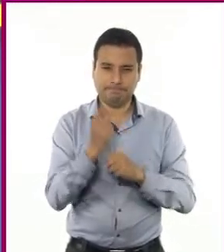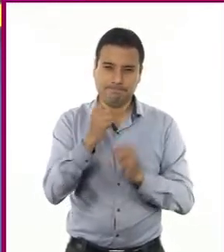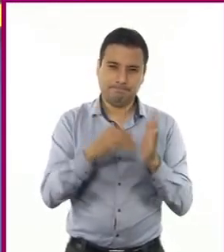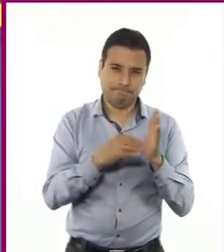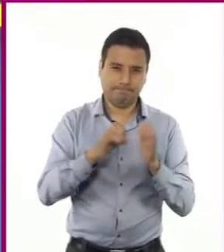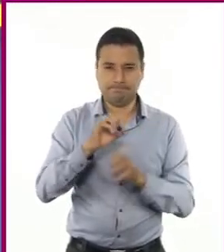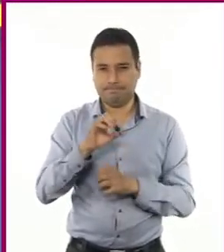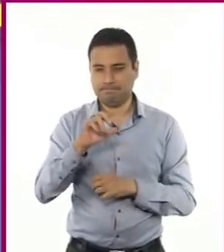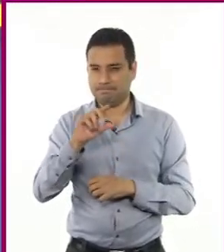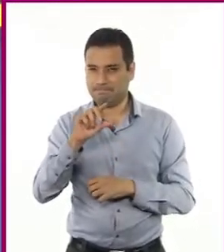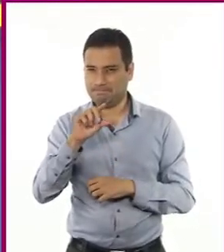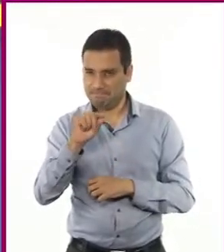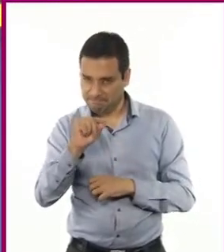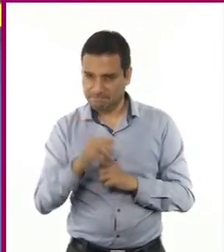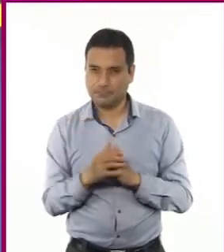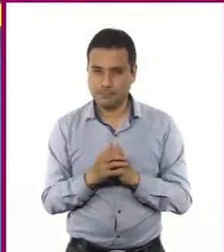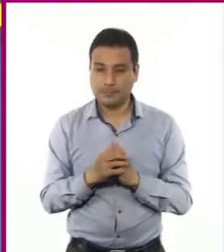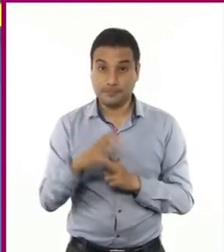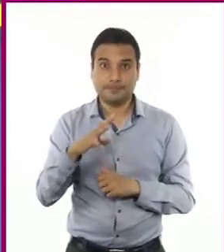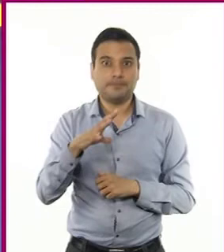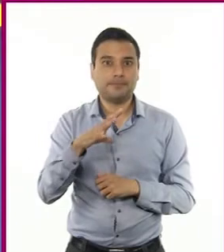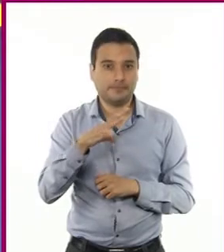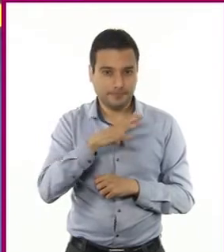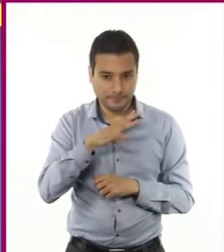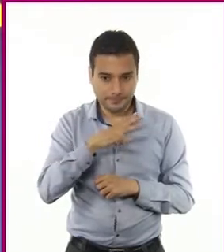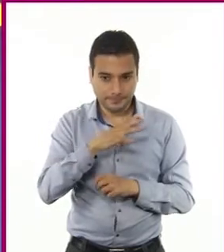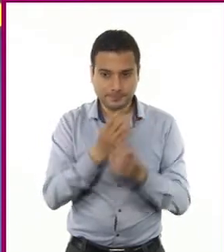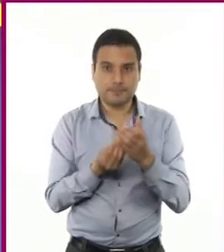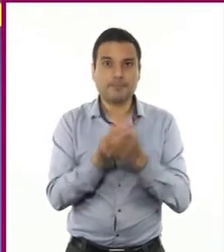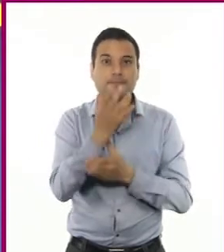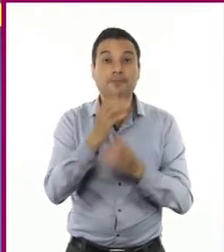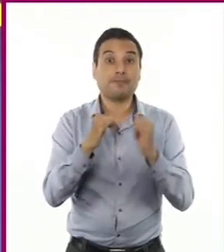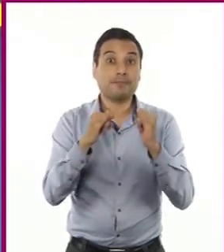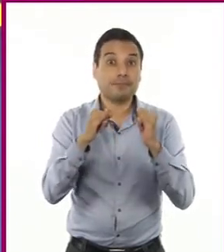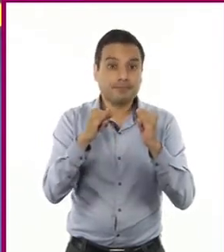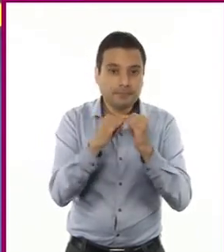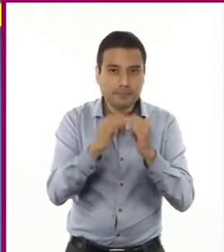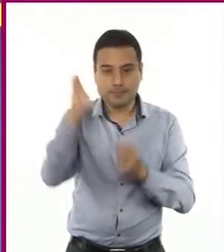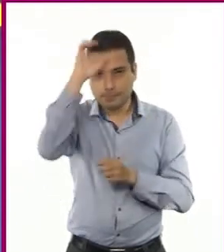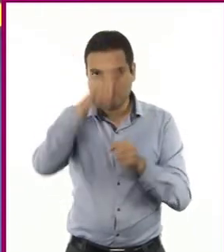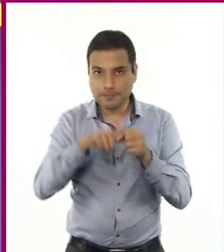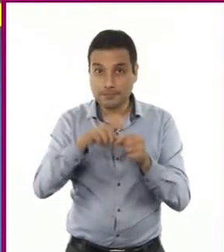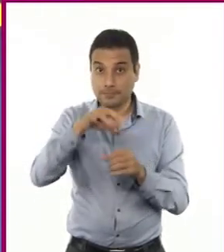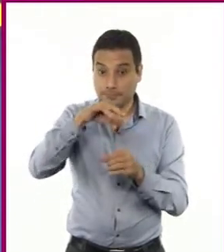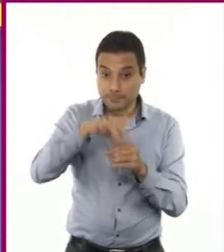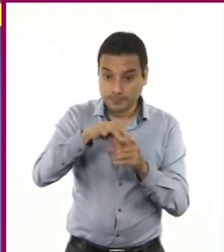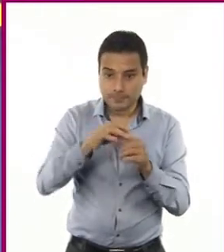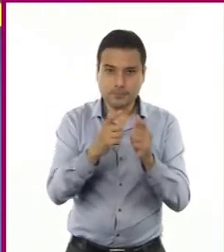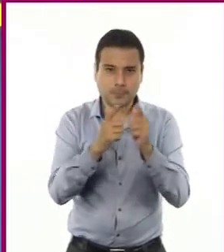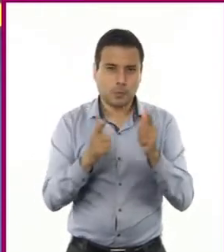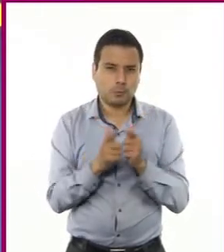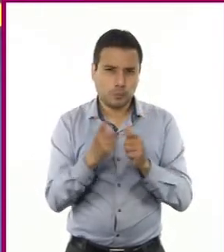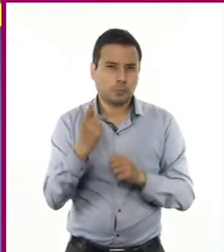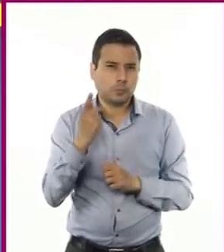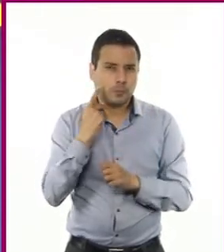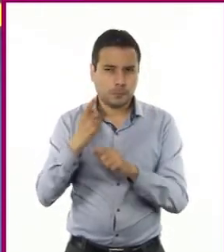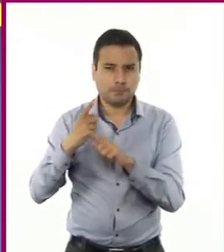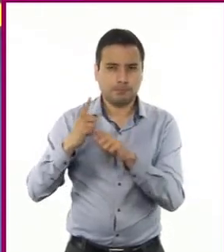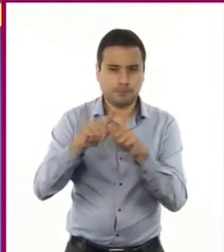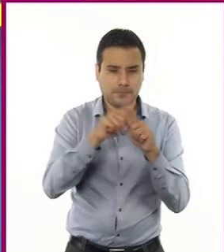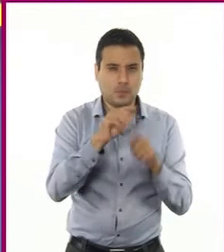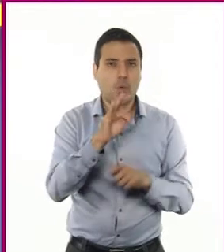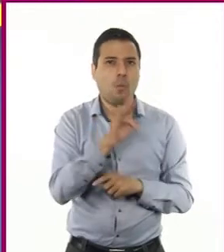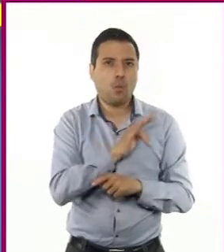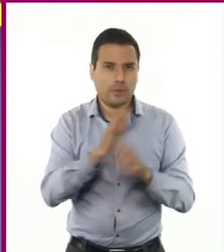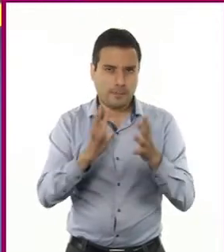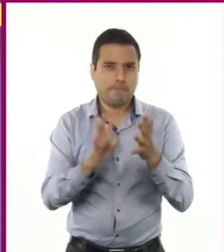venido configurando en nuestro país una institucionalidad y una cultura electoral que ha posibilitado a las diversas fuerzas políticas participar